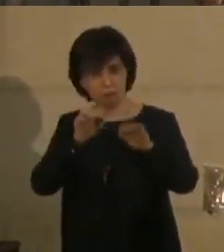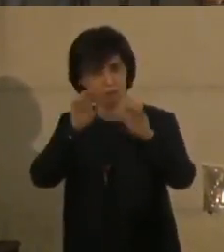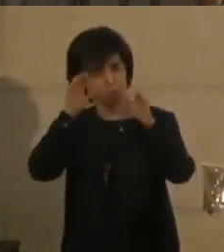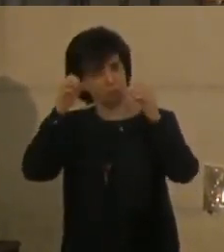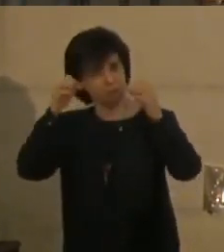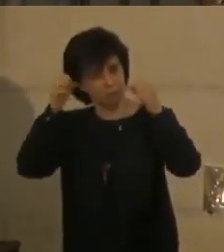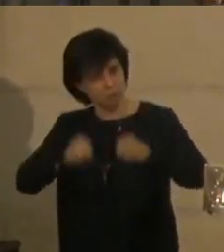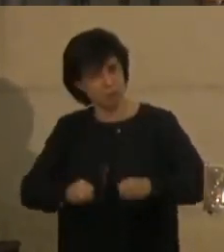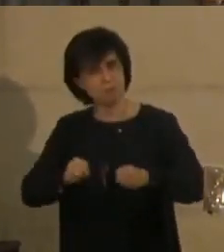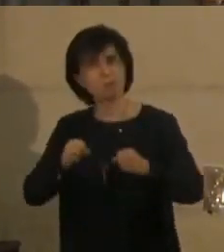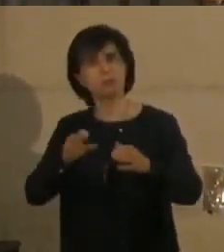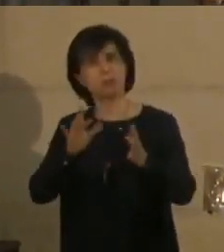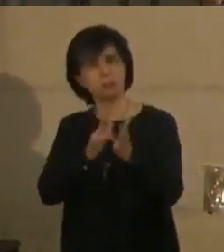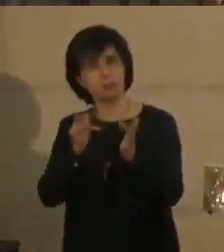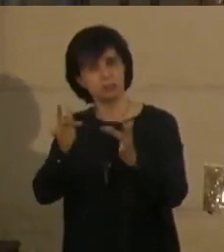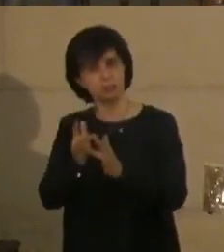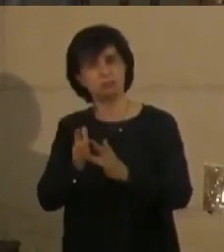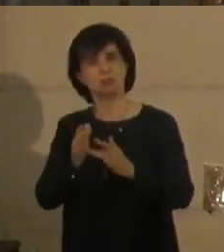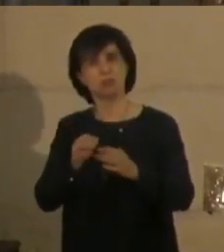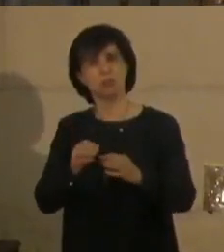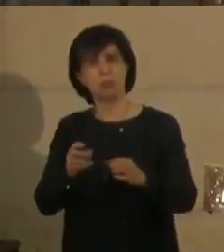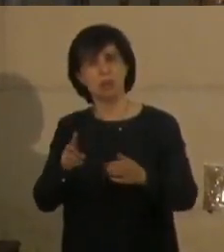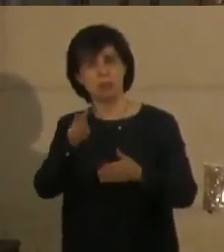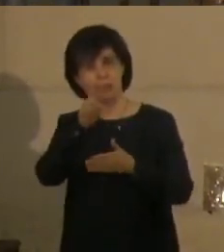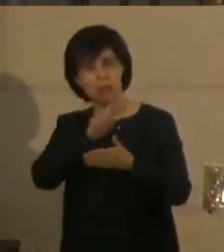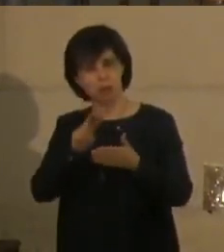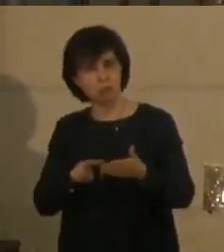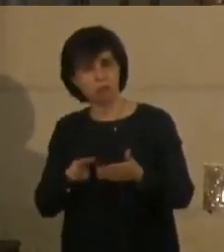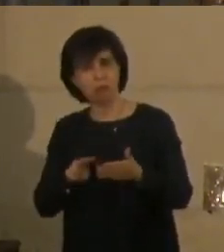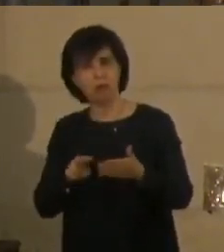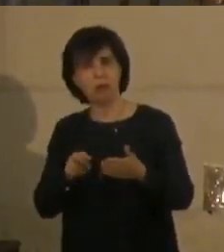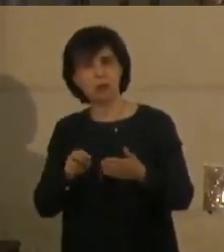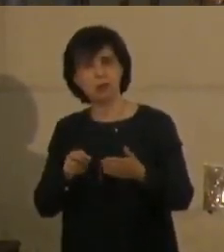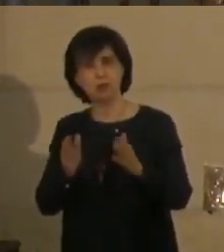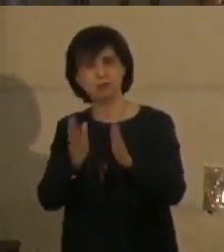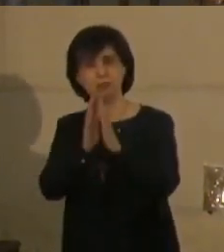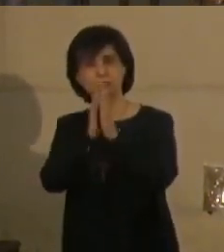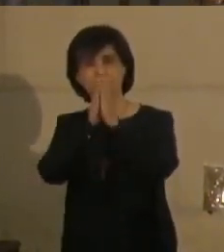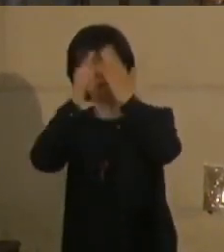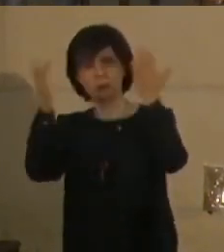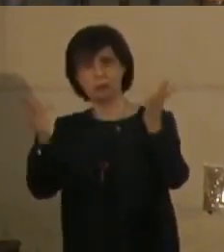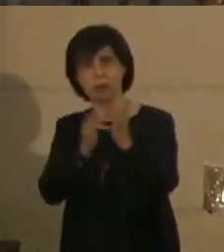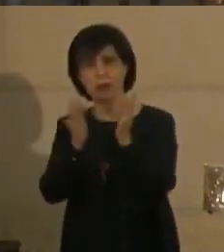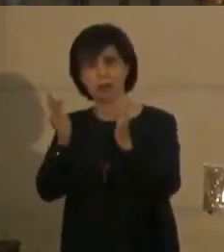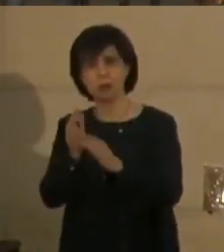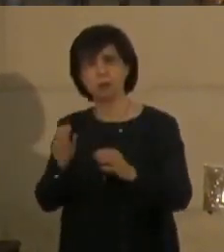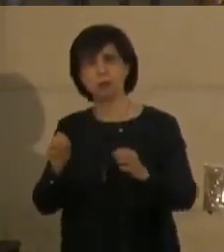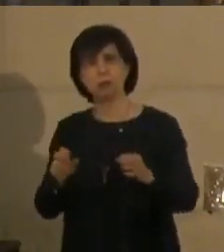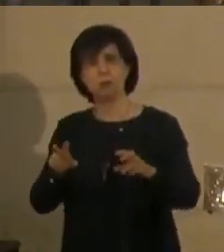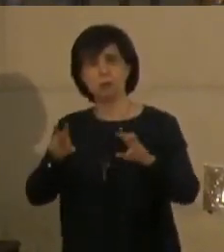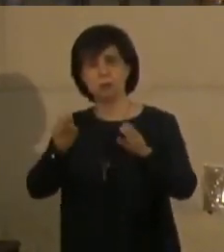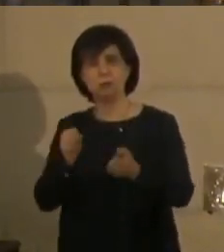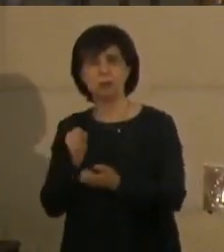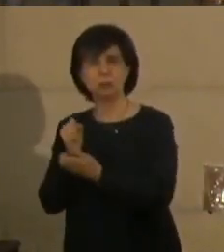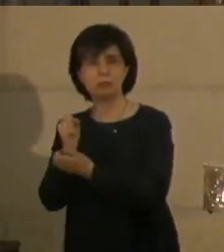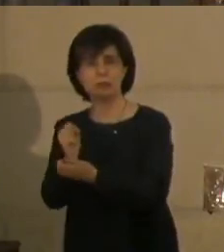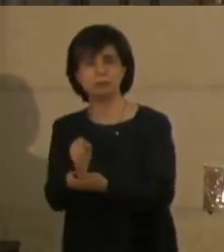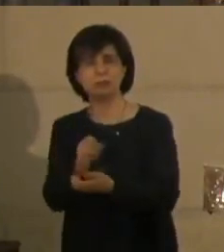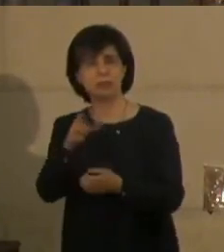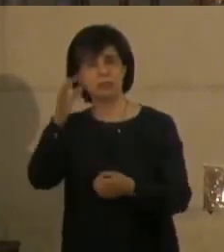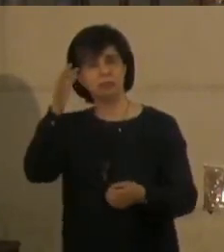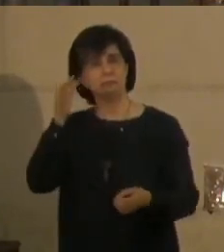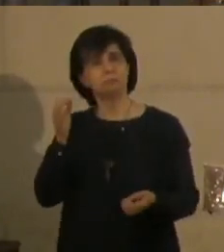Yo os invito a que hagáis lectura de los Evangelios, del Nuevo Testamento, y